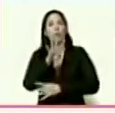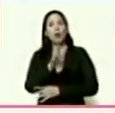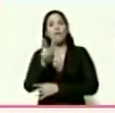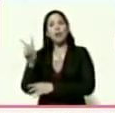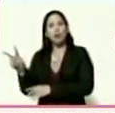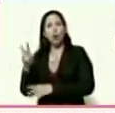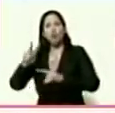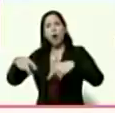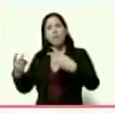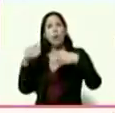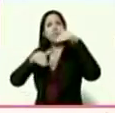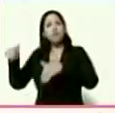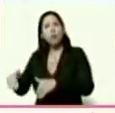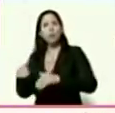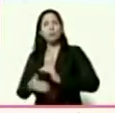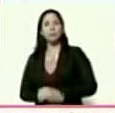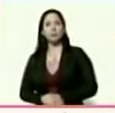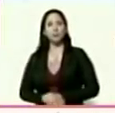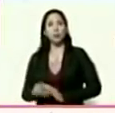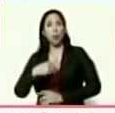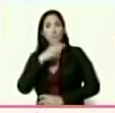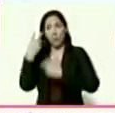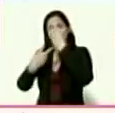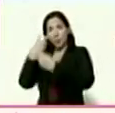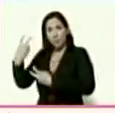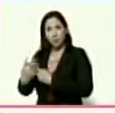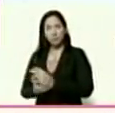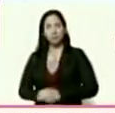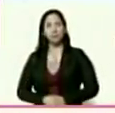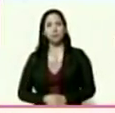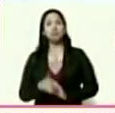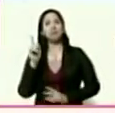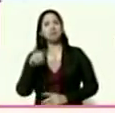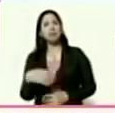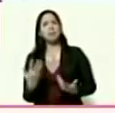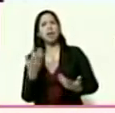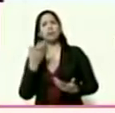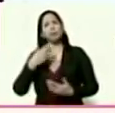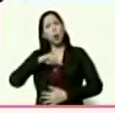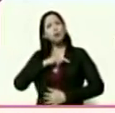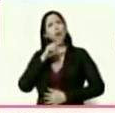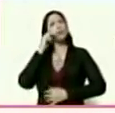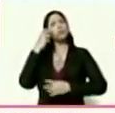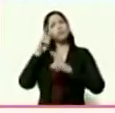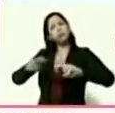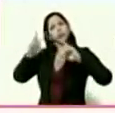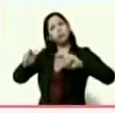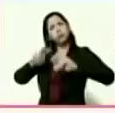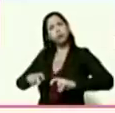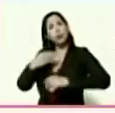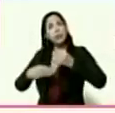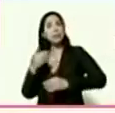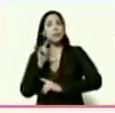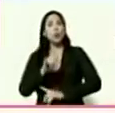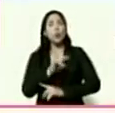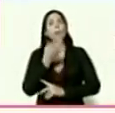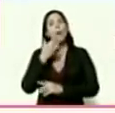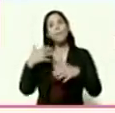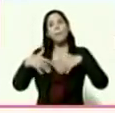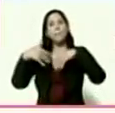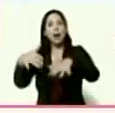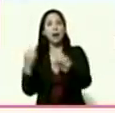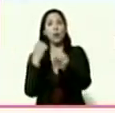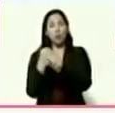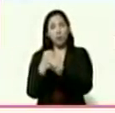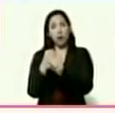11.062.422 venezolanos y venezolanas que hemos visitado. Además, pasando revista esta semana, hicimos el día lunes la marcha con los